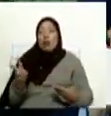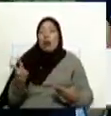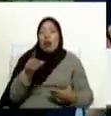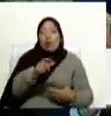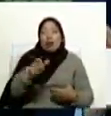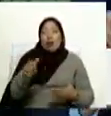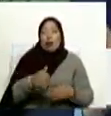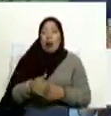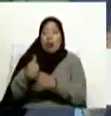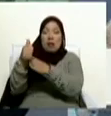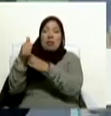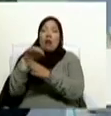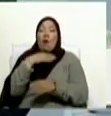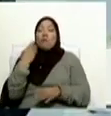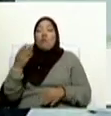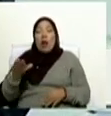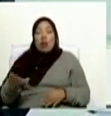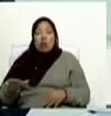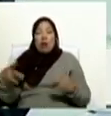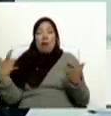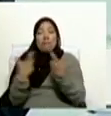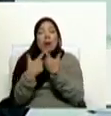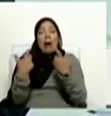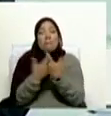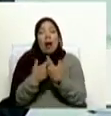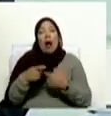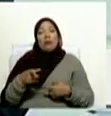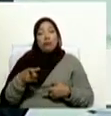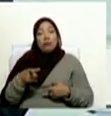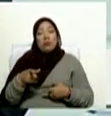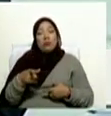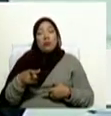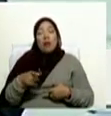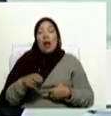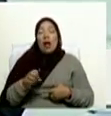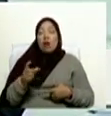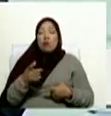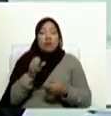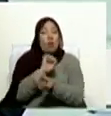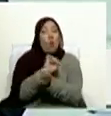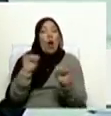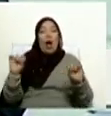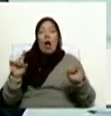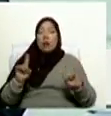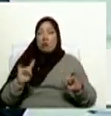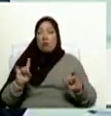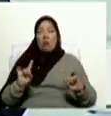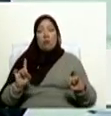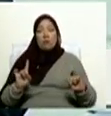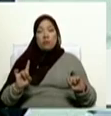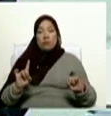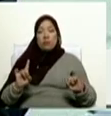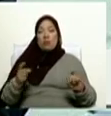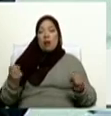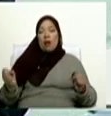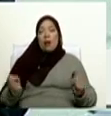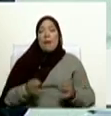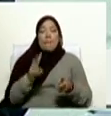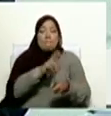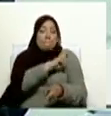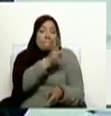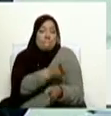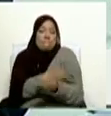antepasados La buscamos no dimos tregua fuimos valientes